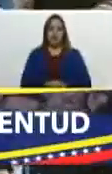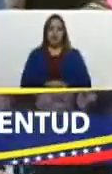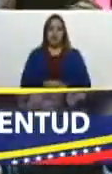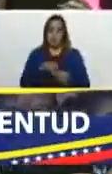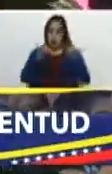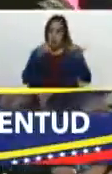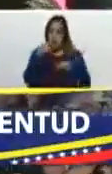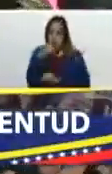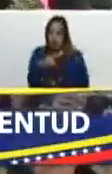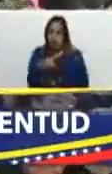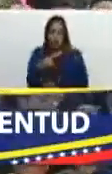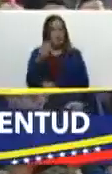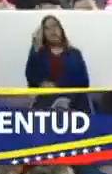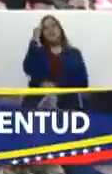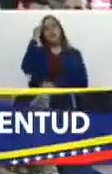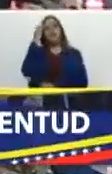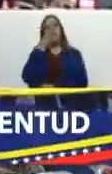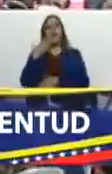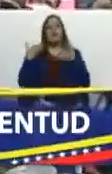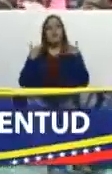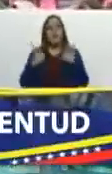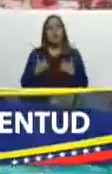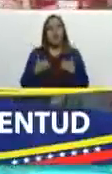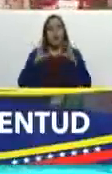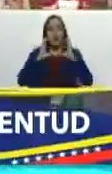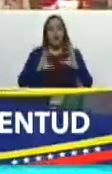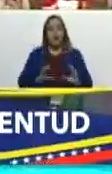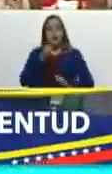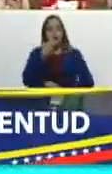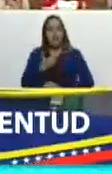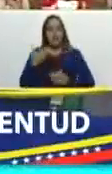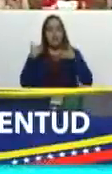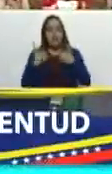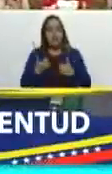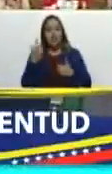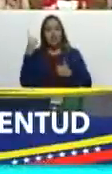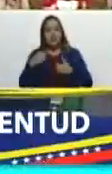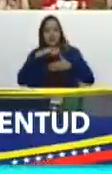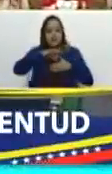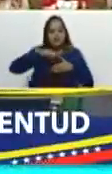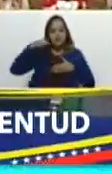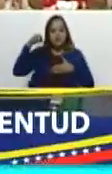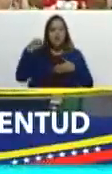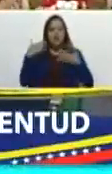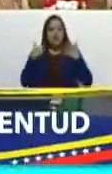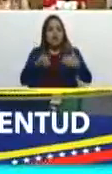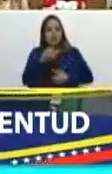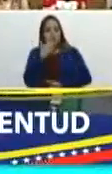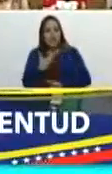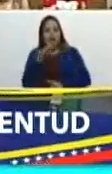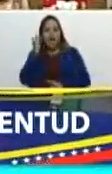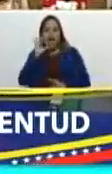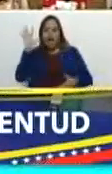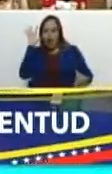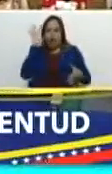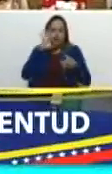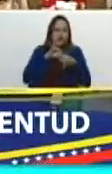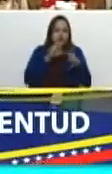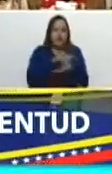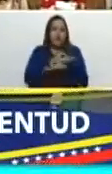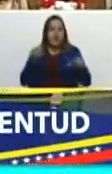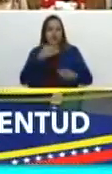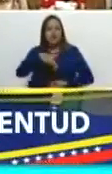de mente sana, cuerpo sano y espíritu sano. Es la armonía perfecta para que